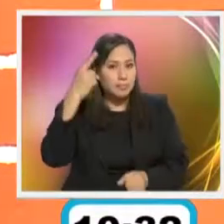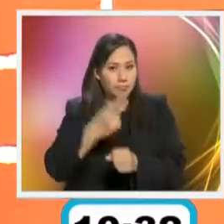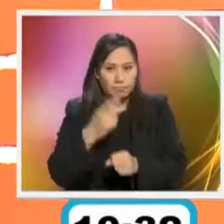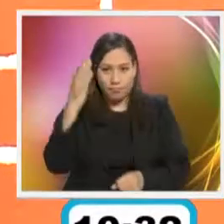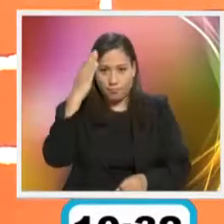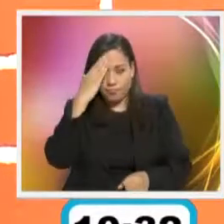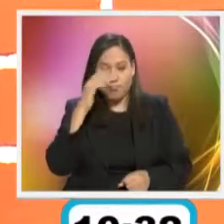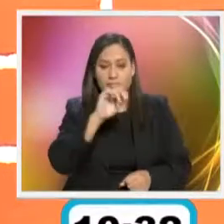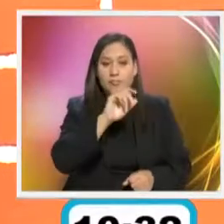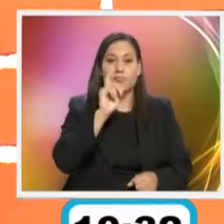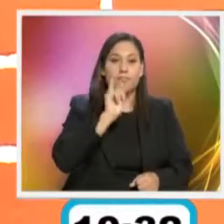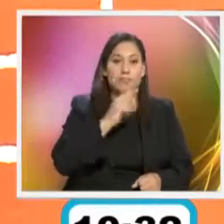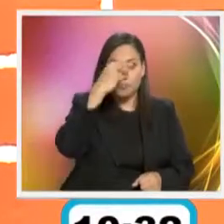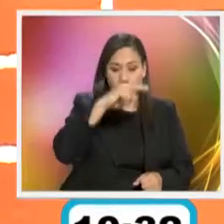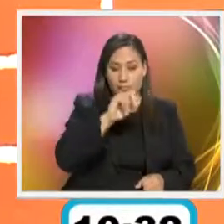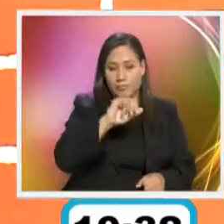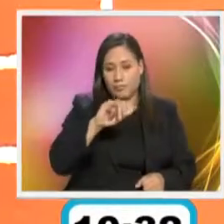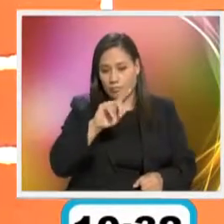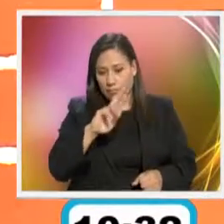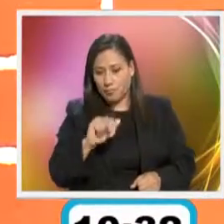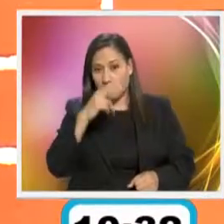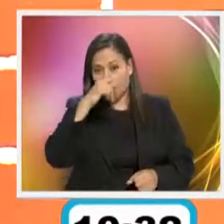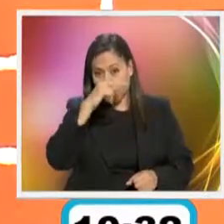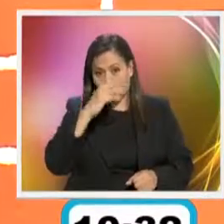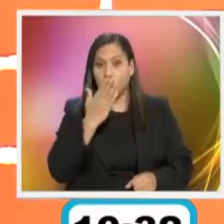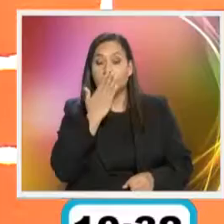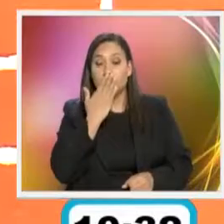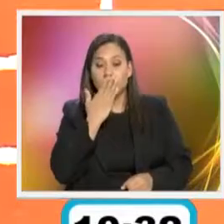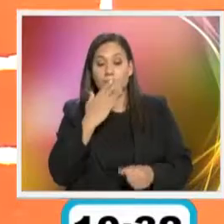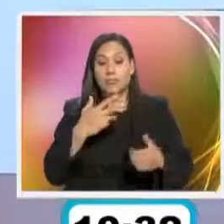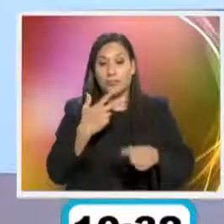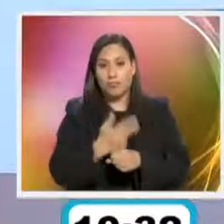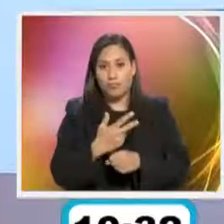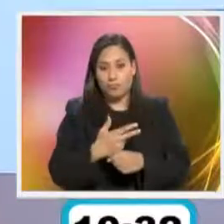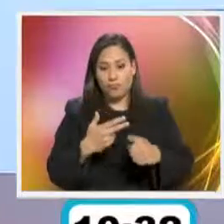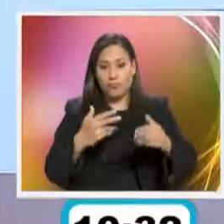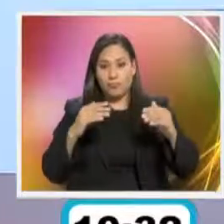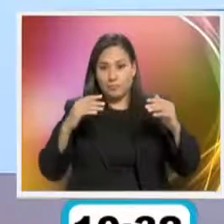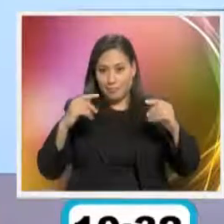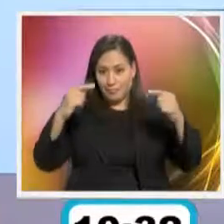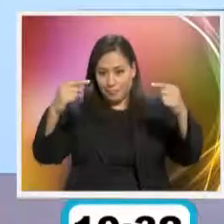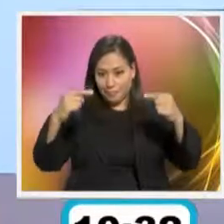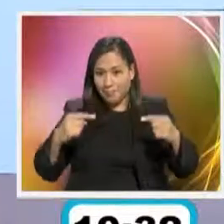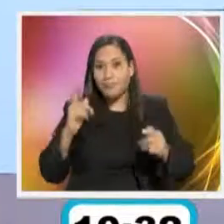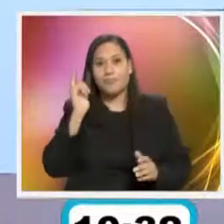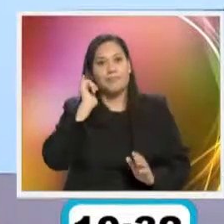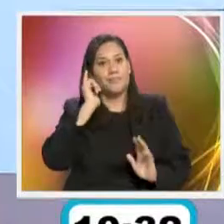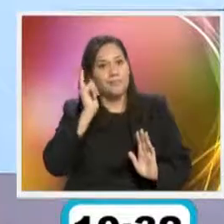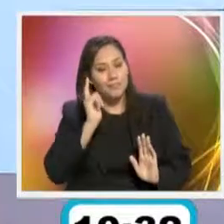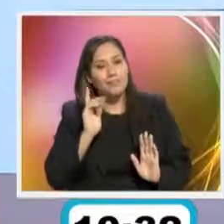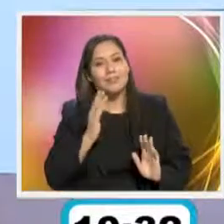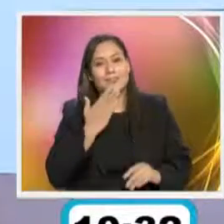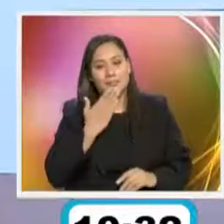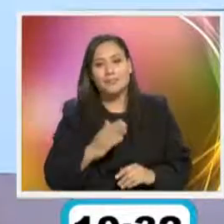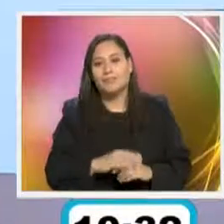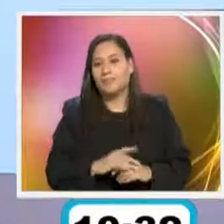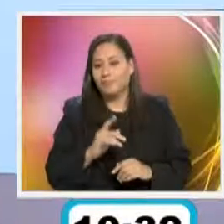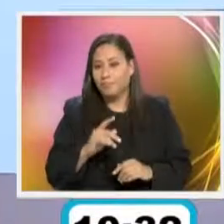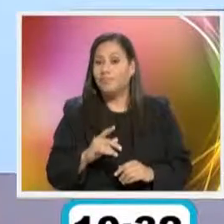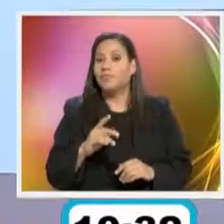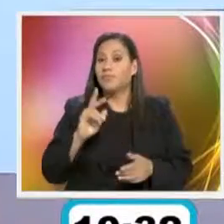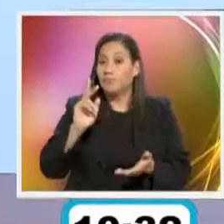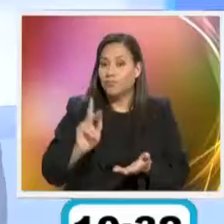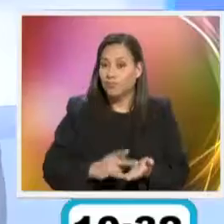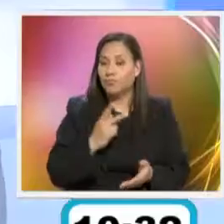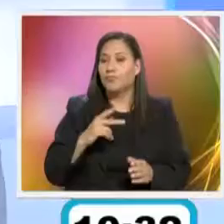La mexicana Alejandra Valencia, la de Hermosillo, Sonora, pasa en el 8º lugar. O sea que va a estar bastante duro. O sea, nos toca